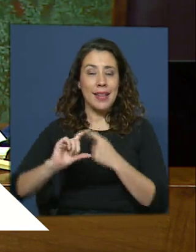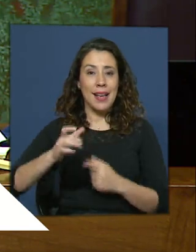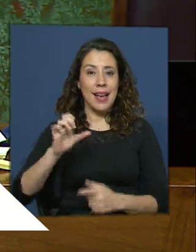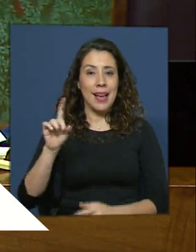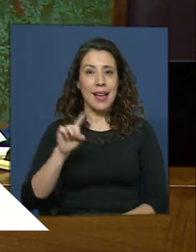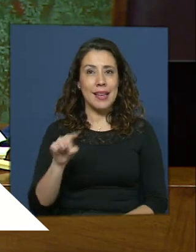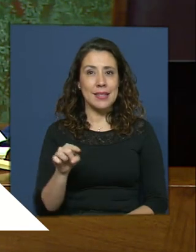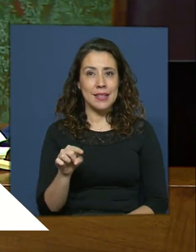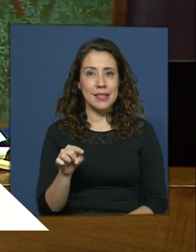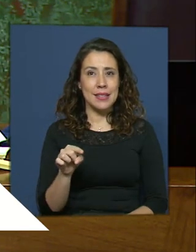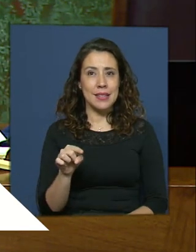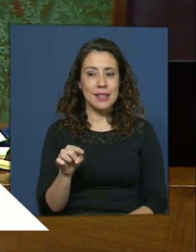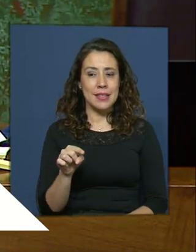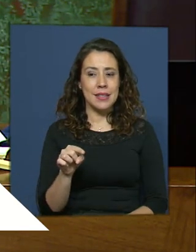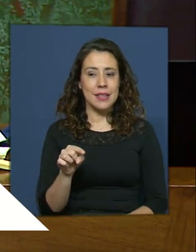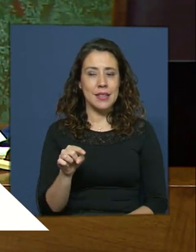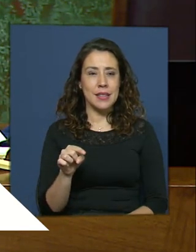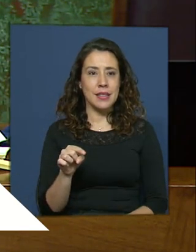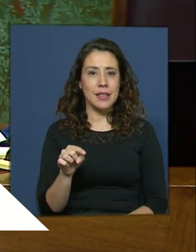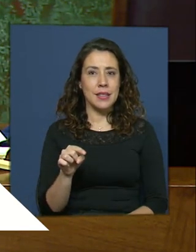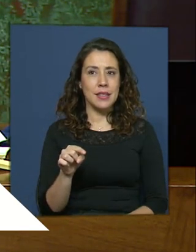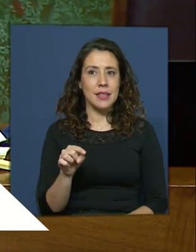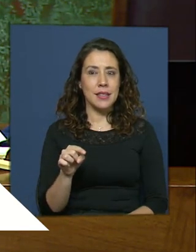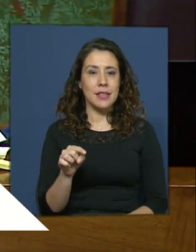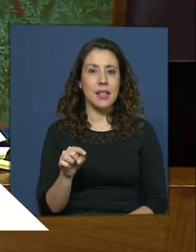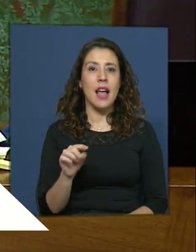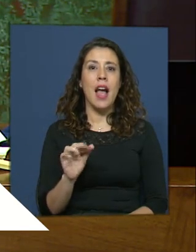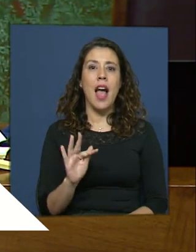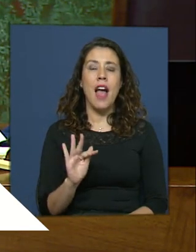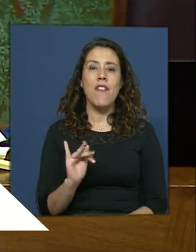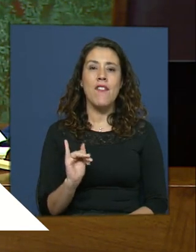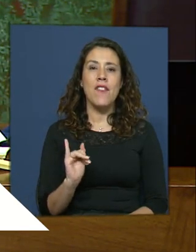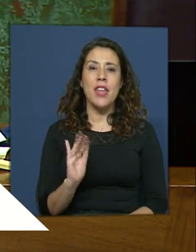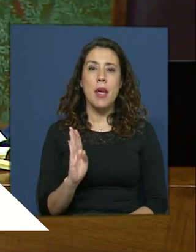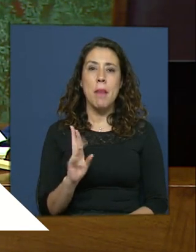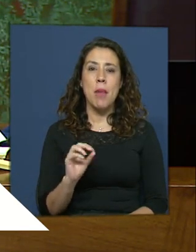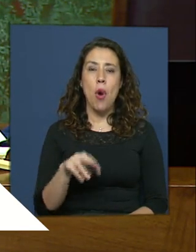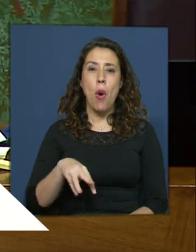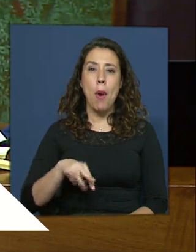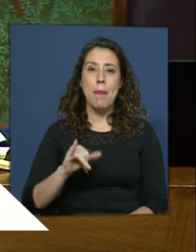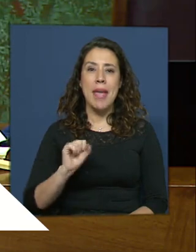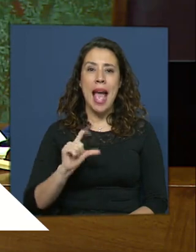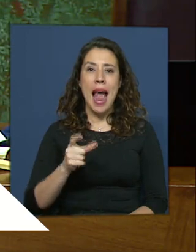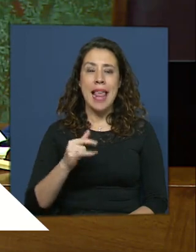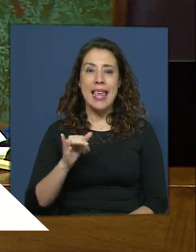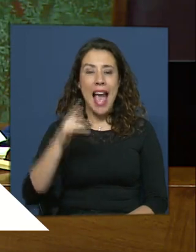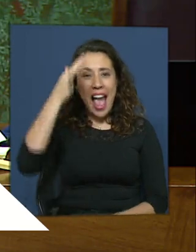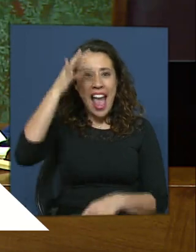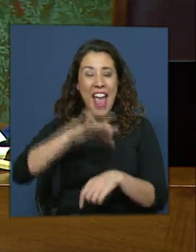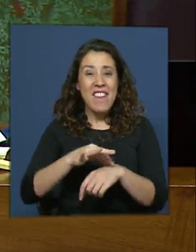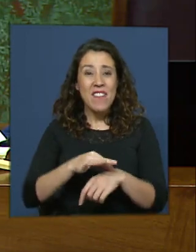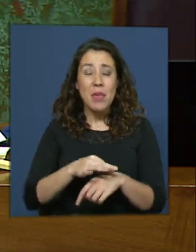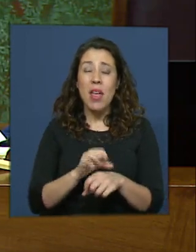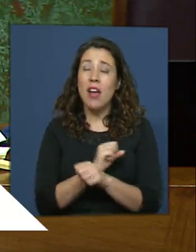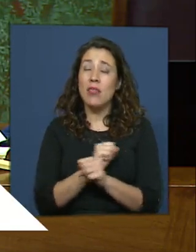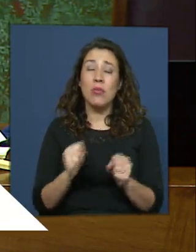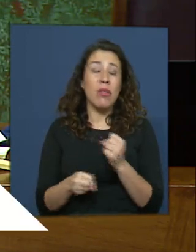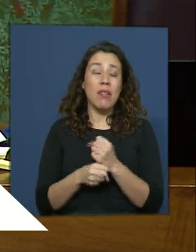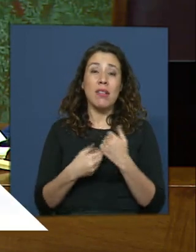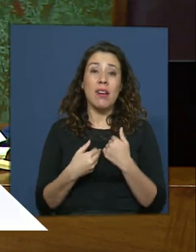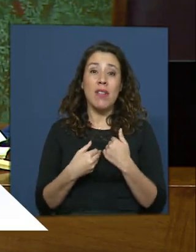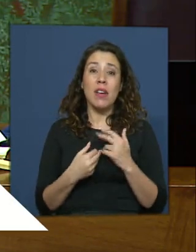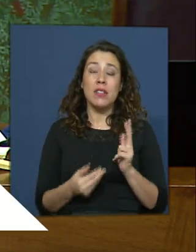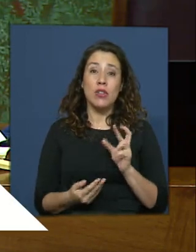salud el GES, la fibromialgia, y reconocer esta enfermedad como invalidante, y el